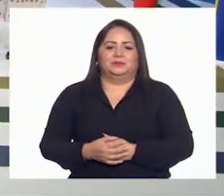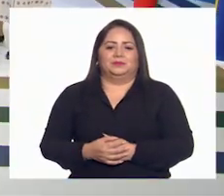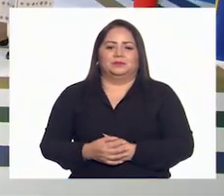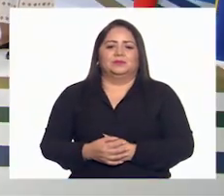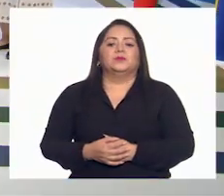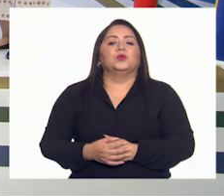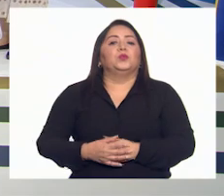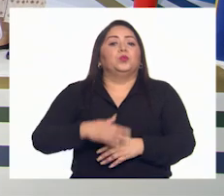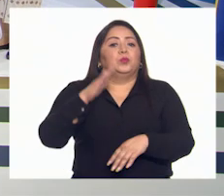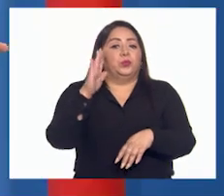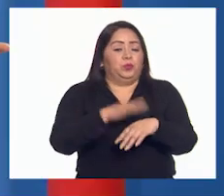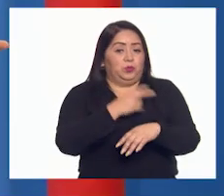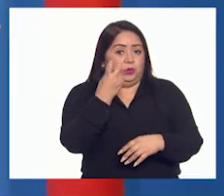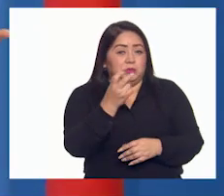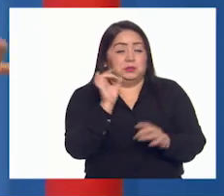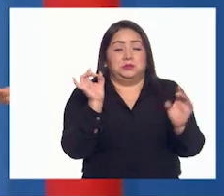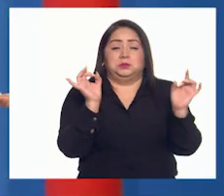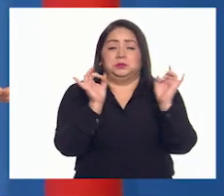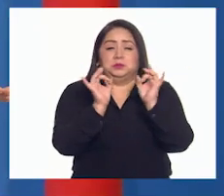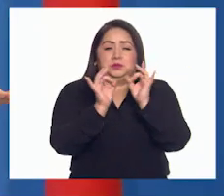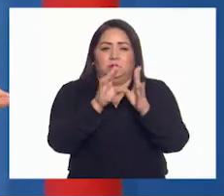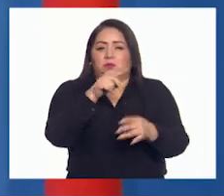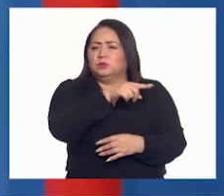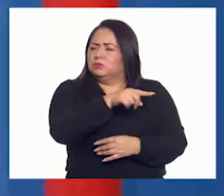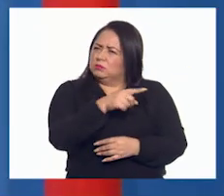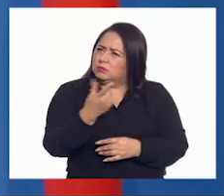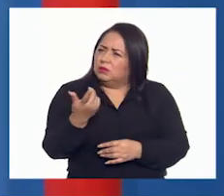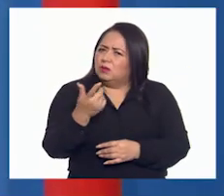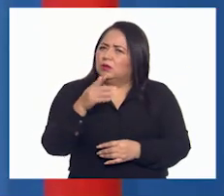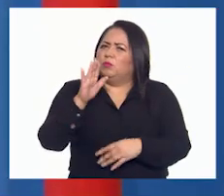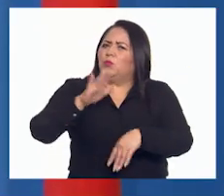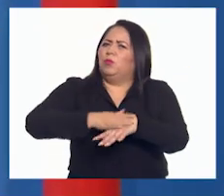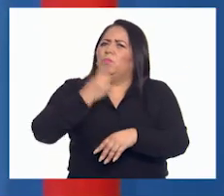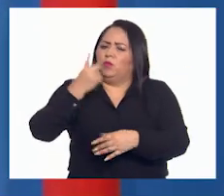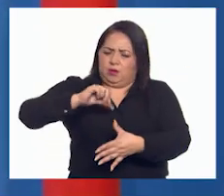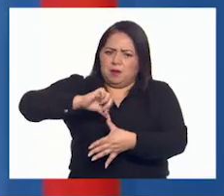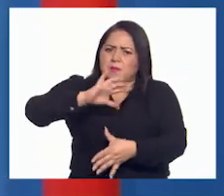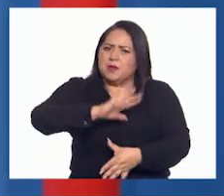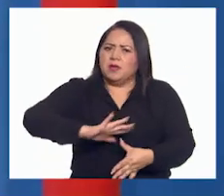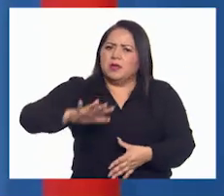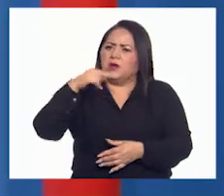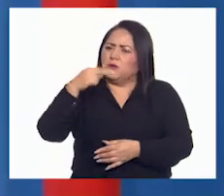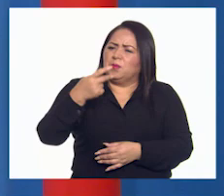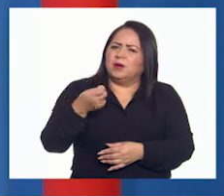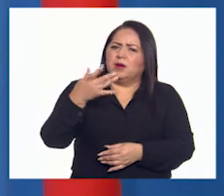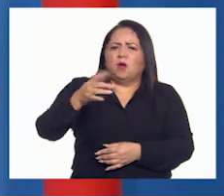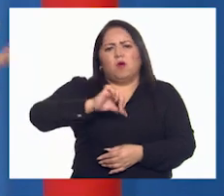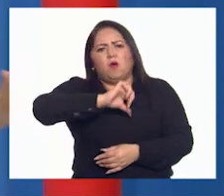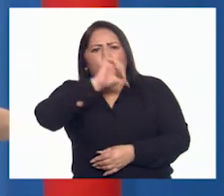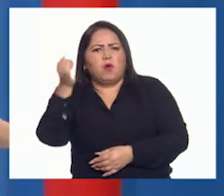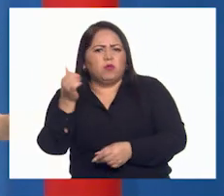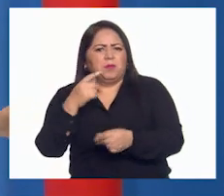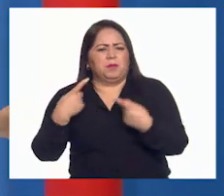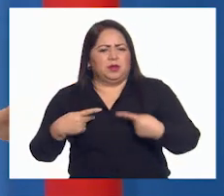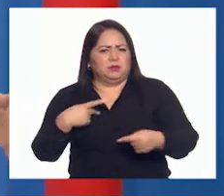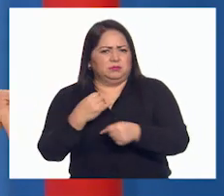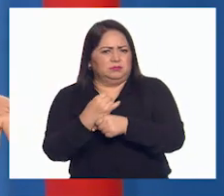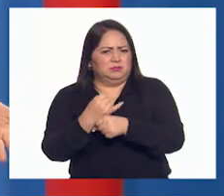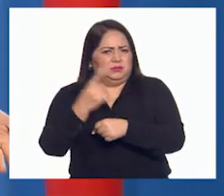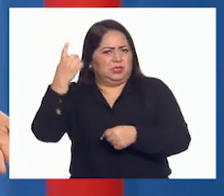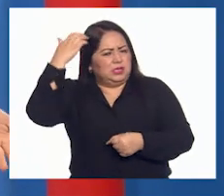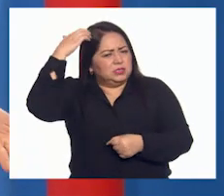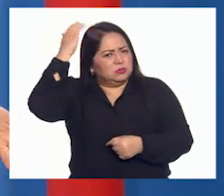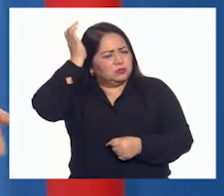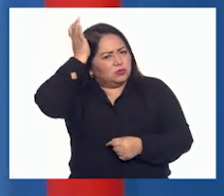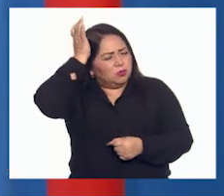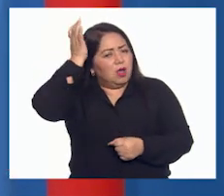Por eso, si alguna vez te habías preguntado el por qué América lleva el nombre de otro explorador distinto a